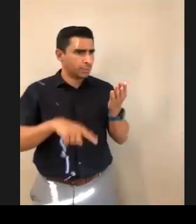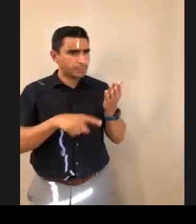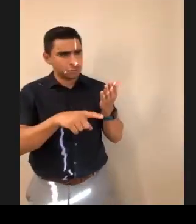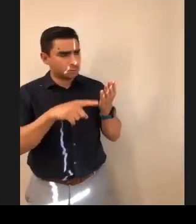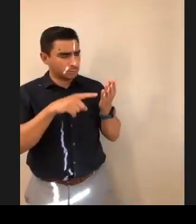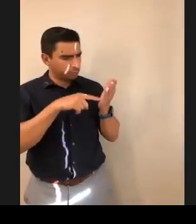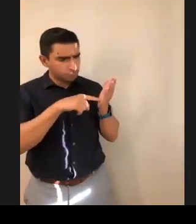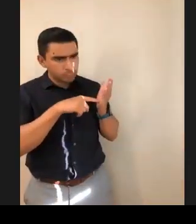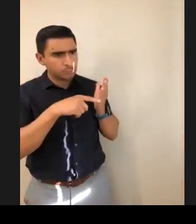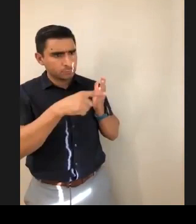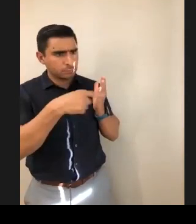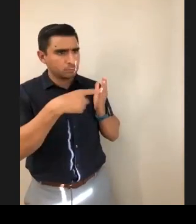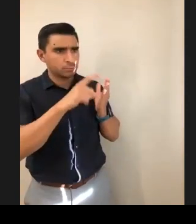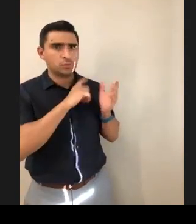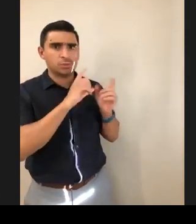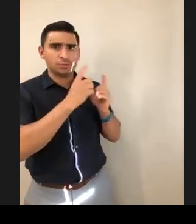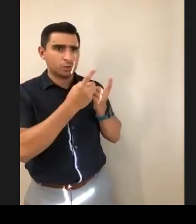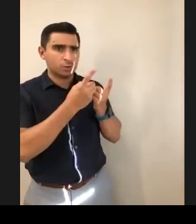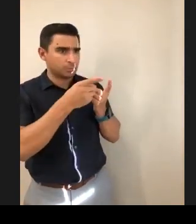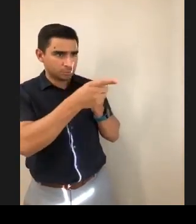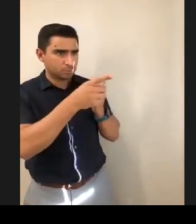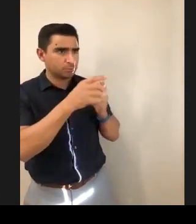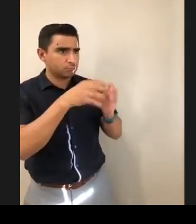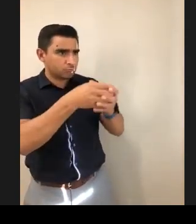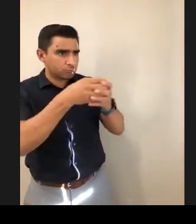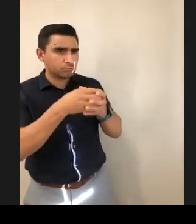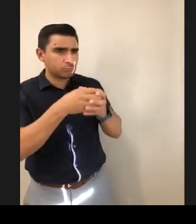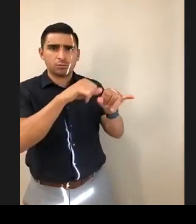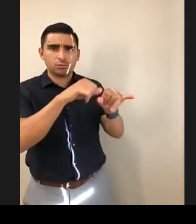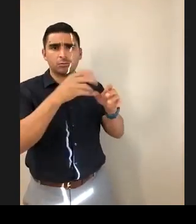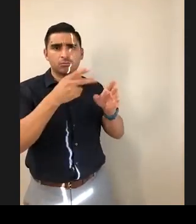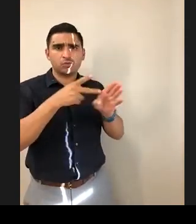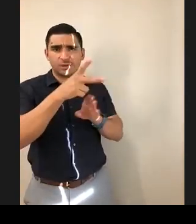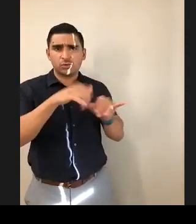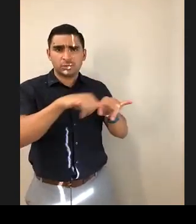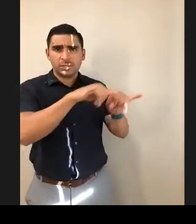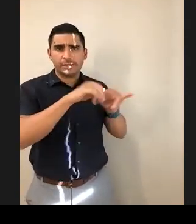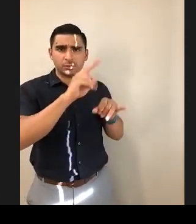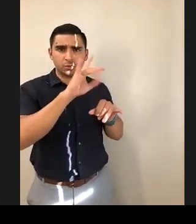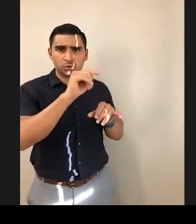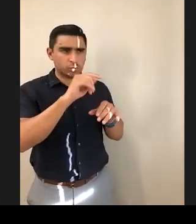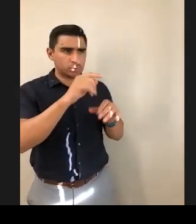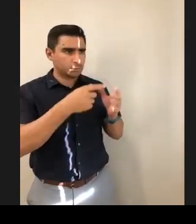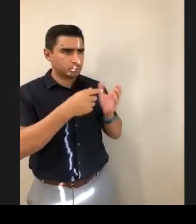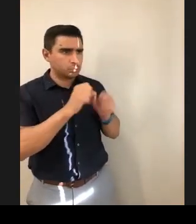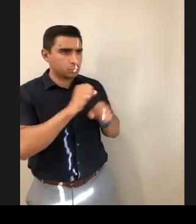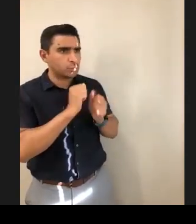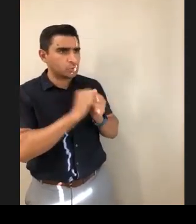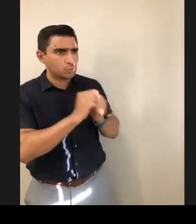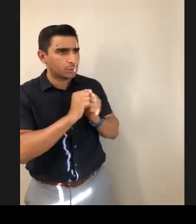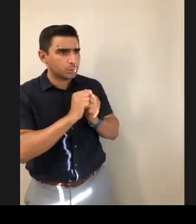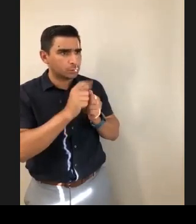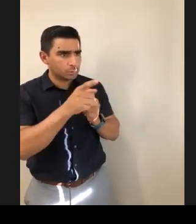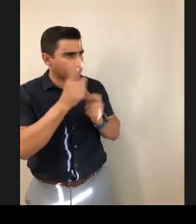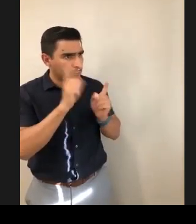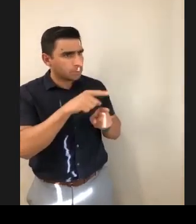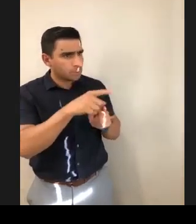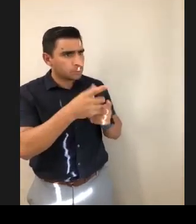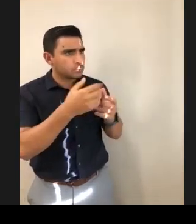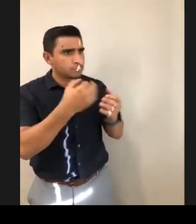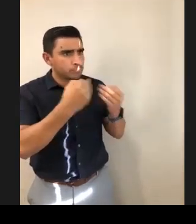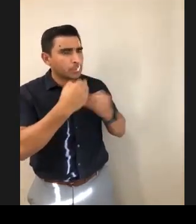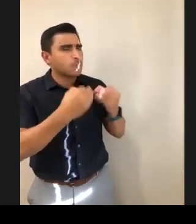y trabajar con la unidad de estándares profesionales y asegurarse de que